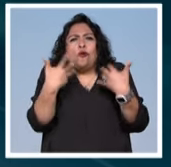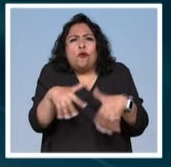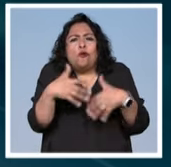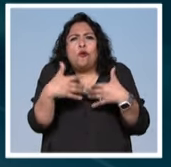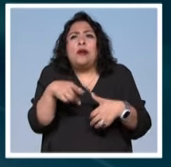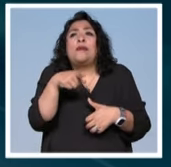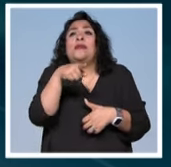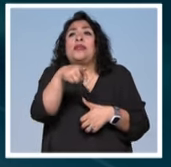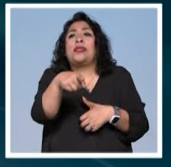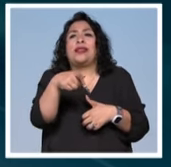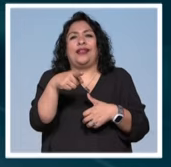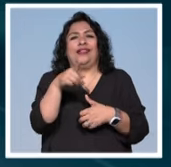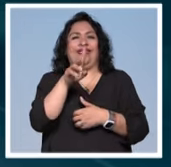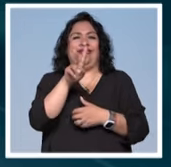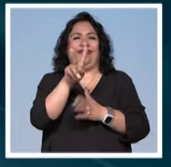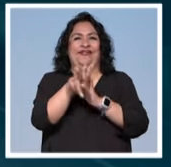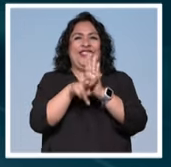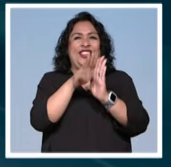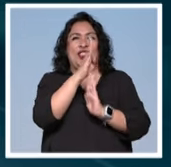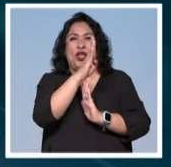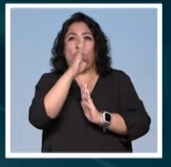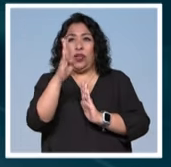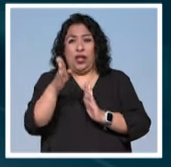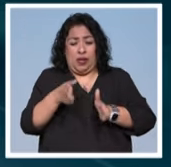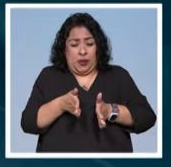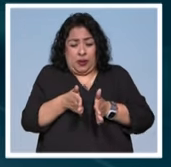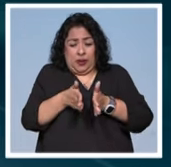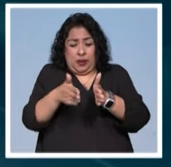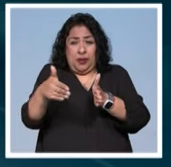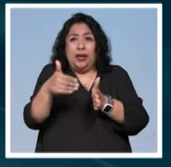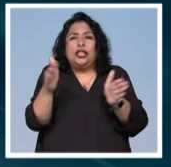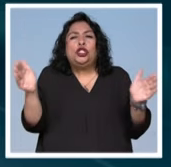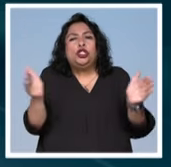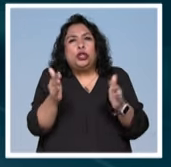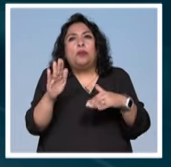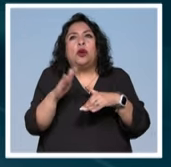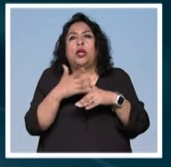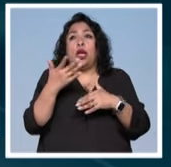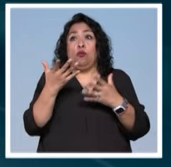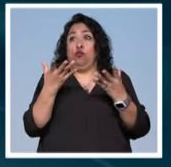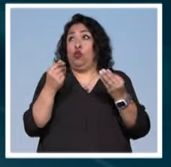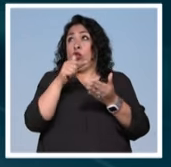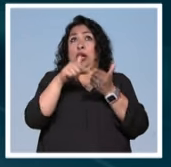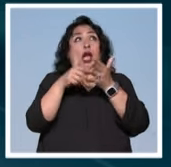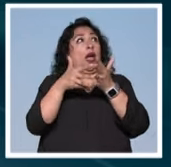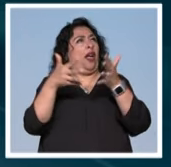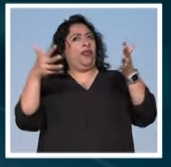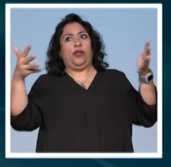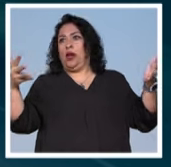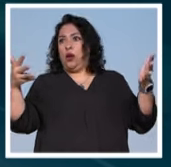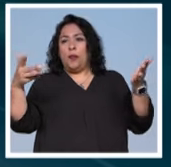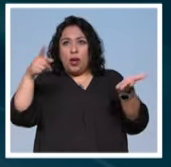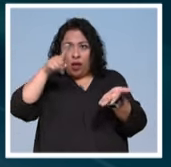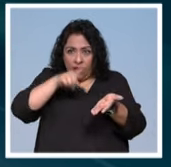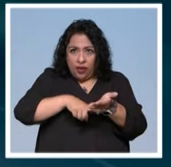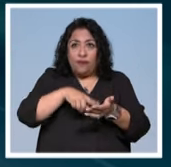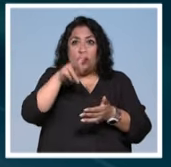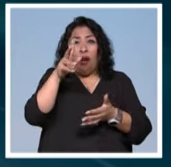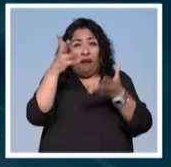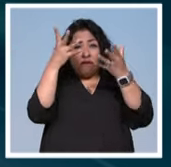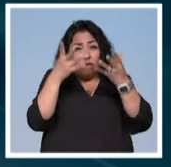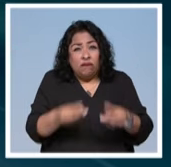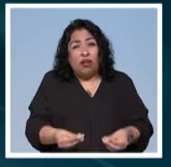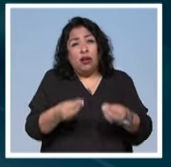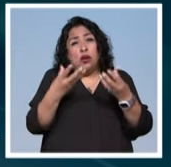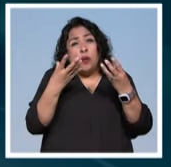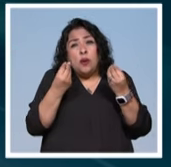la la videoteca unos pasillos pequeños en el sentido que no ocupa tanto espacio pero aún así son decenas de